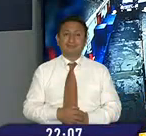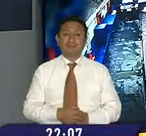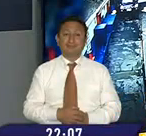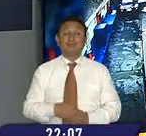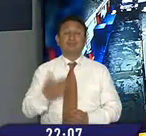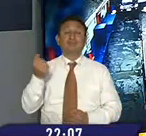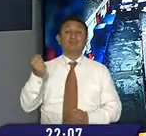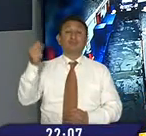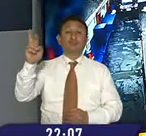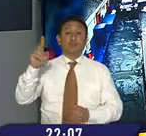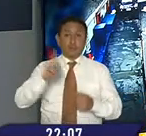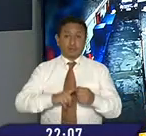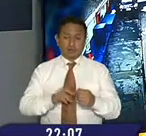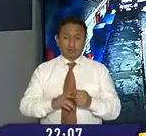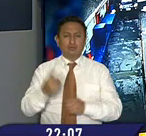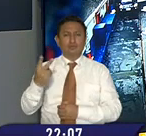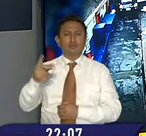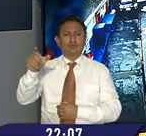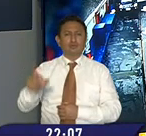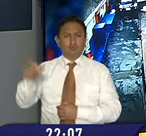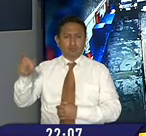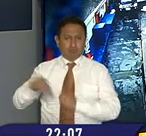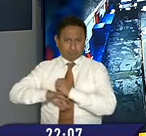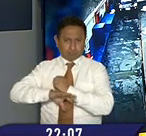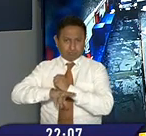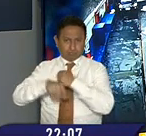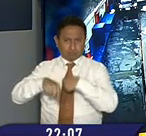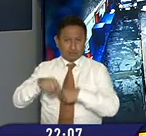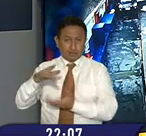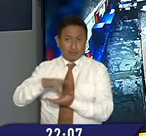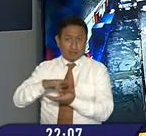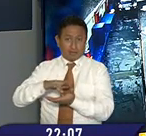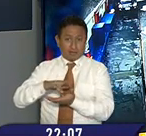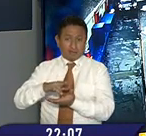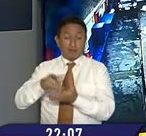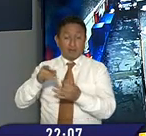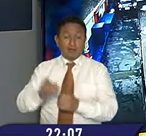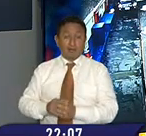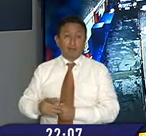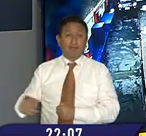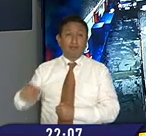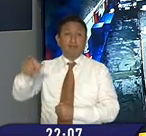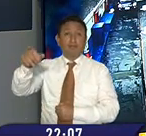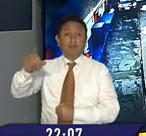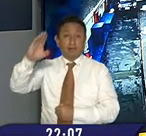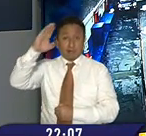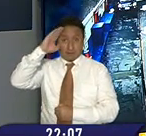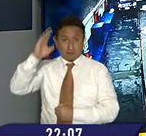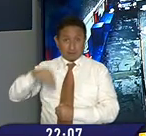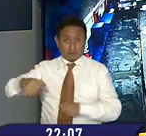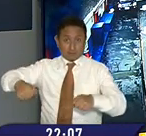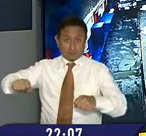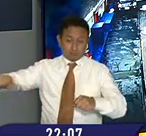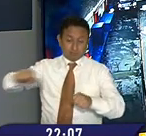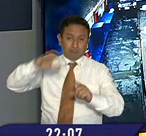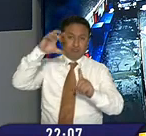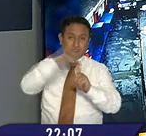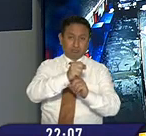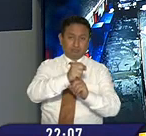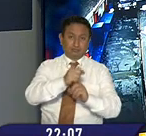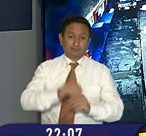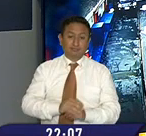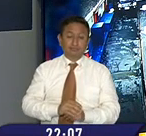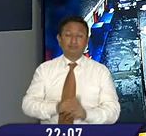En el sur de Quito, 2 presuntos delincuentes que robaban una farmacia fueron capturados por agentes motorizados de la policía.